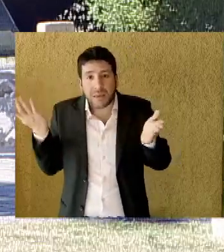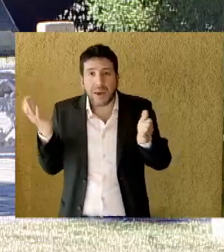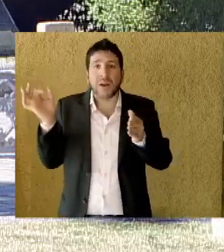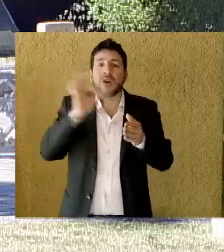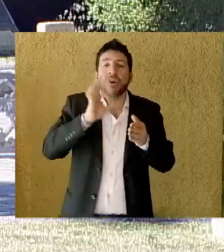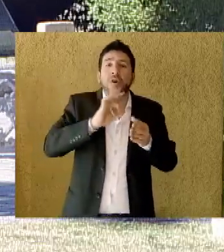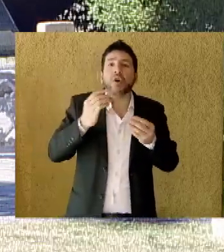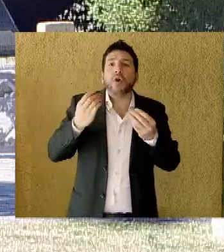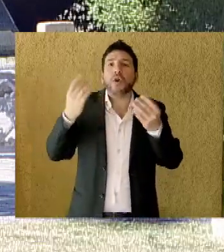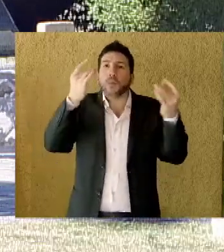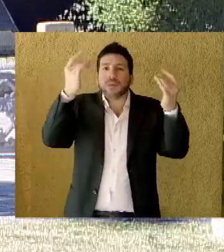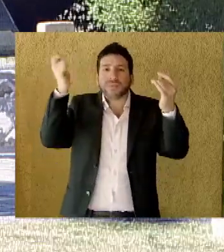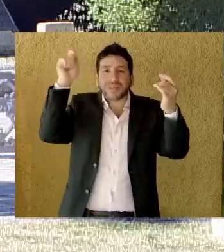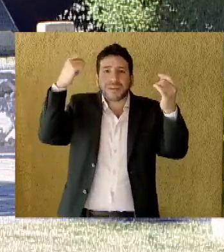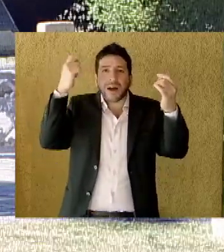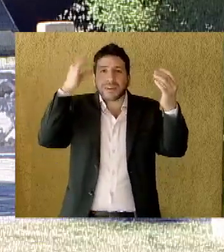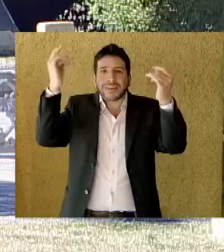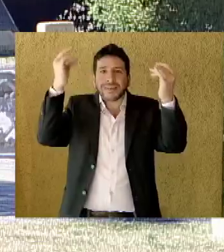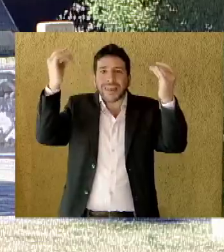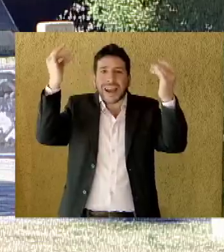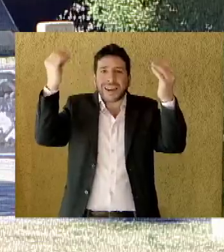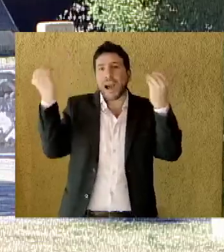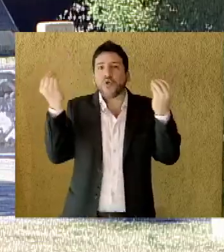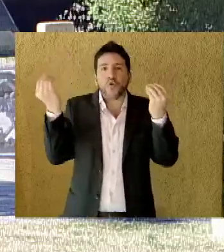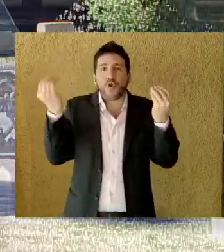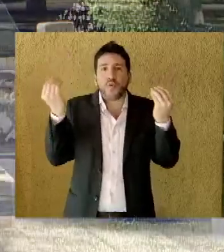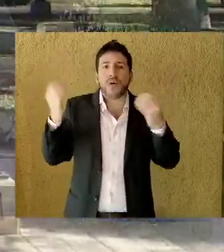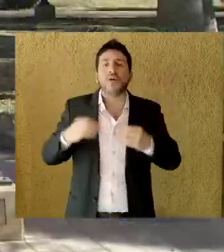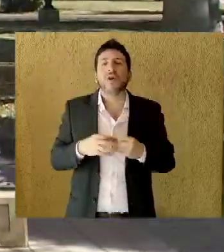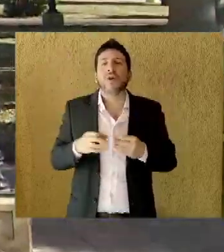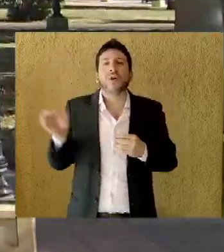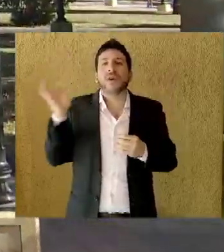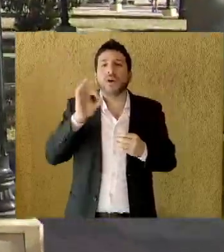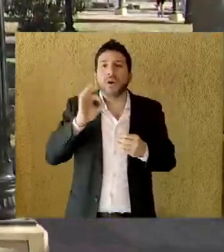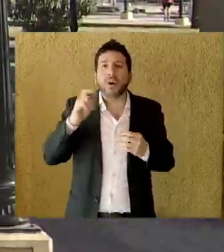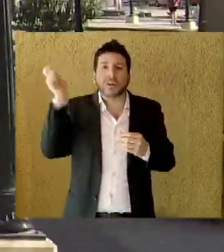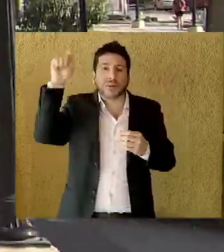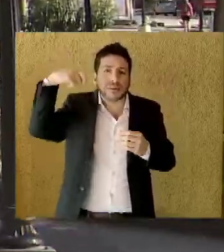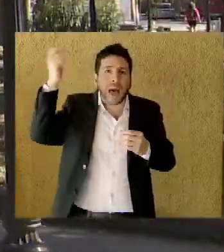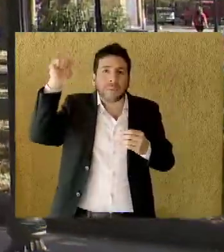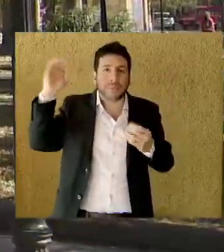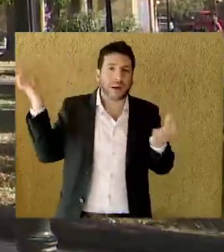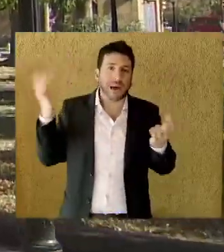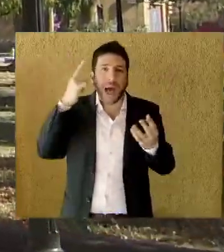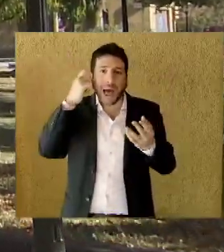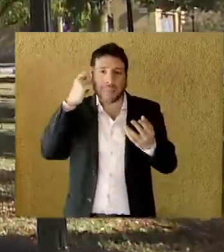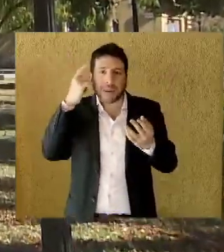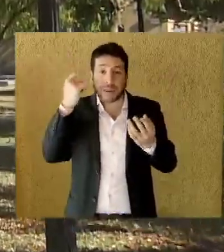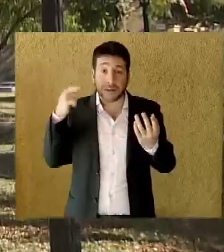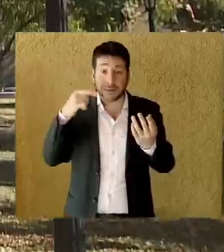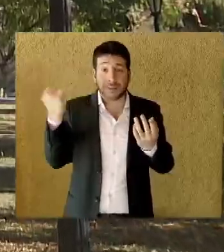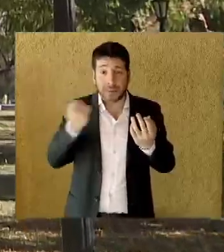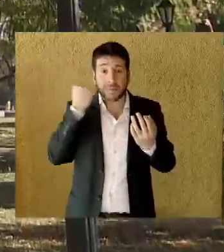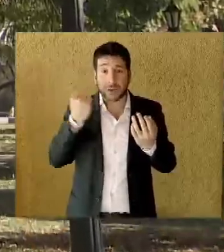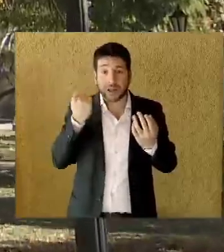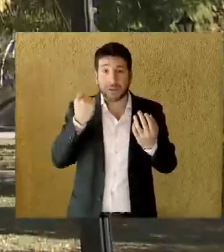cómo se baila una chacarera? ¿O por qué no disfrutar justamente de alguna samba? Bueno, sin lugar a dudas, estas son las cosas